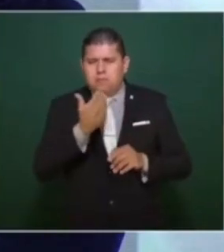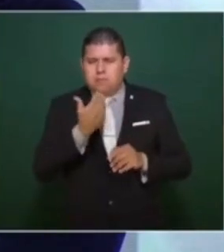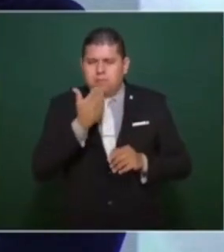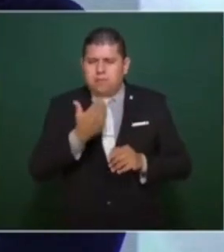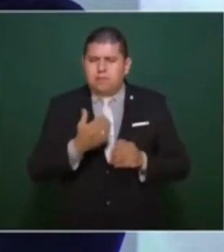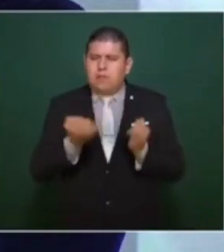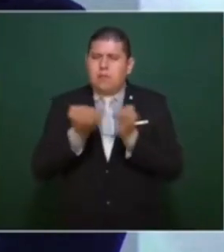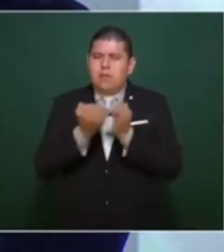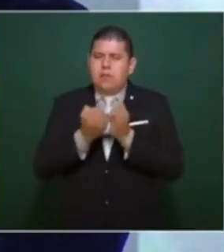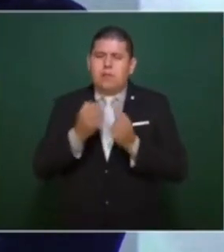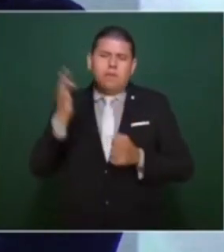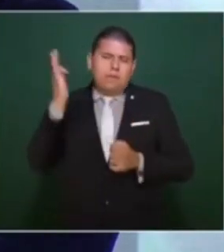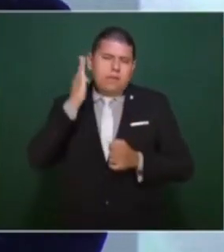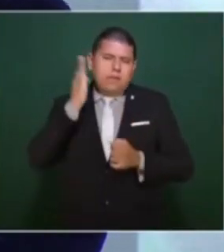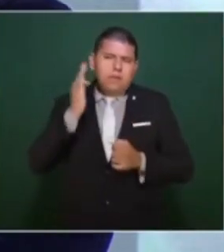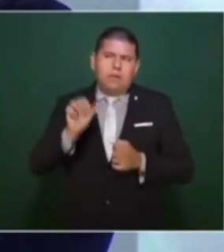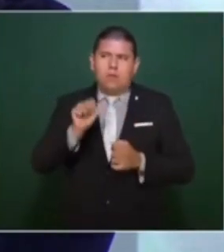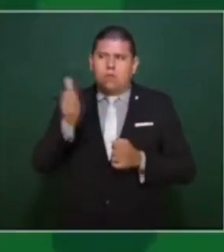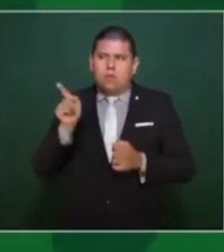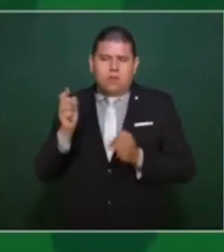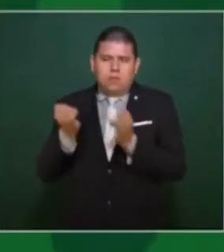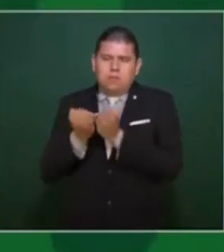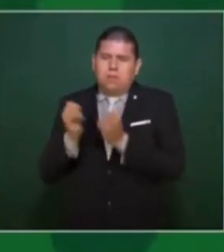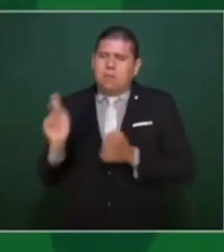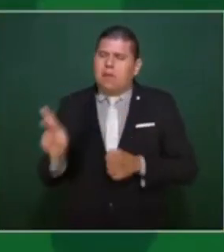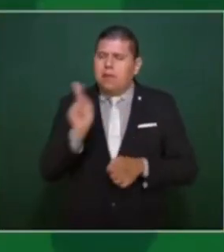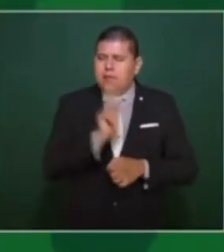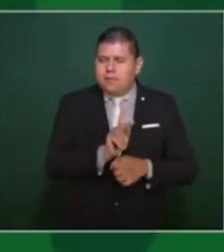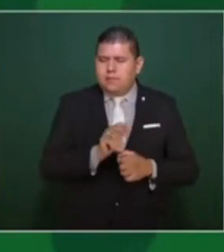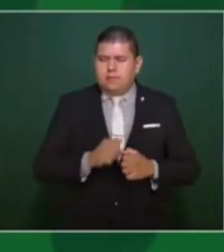el fiscal Hertz, que se lo traen también